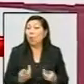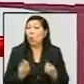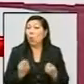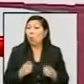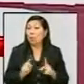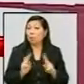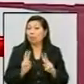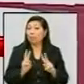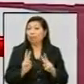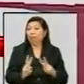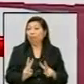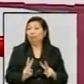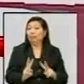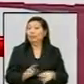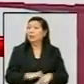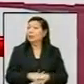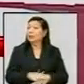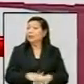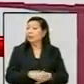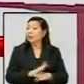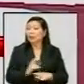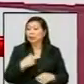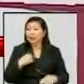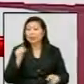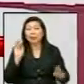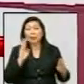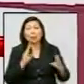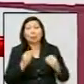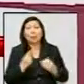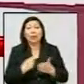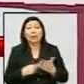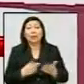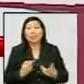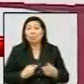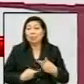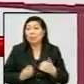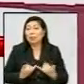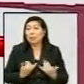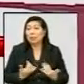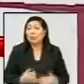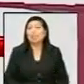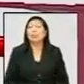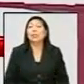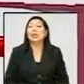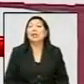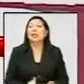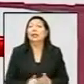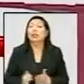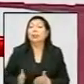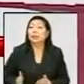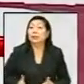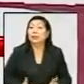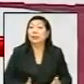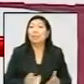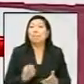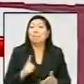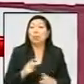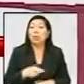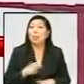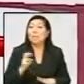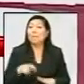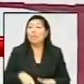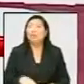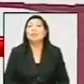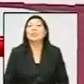vemos el tipo de gestión, nos preocupa, porque entonces nos venimos dando cuenta de que está conducida por